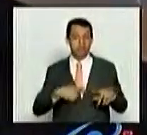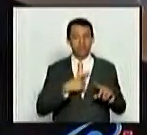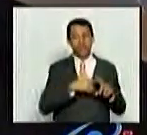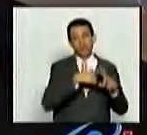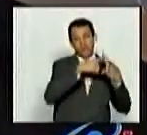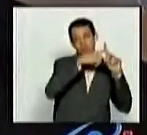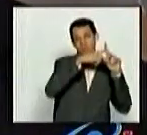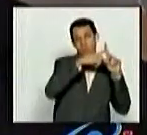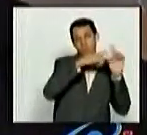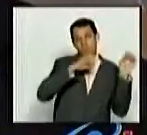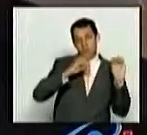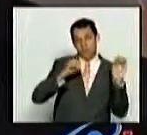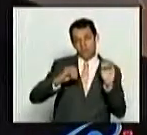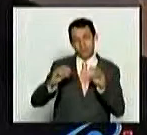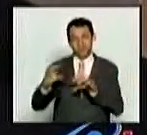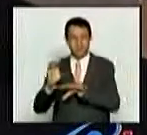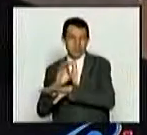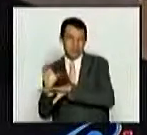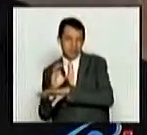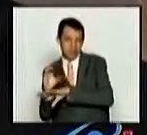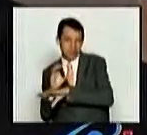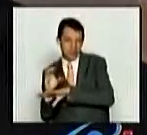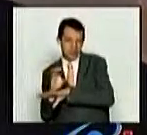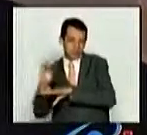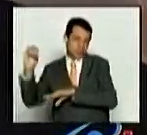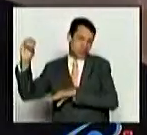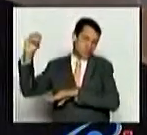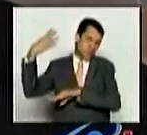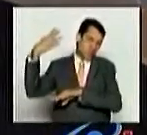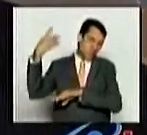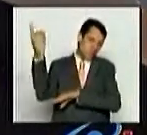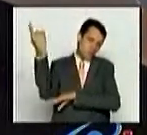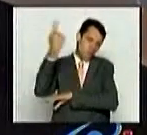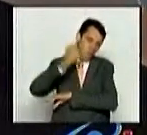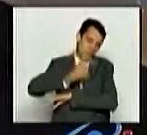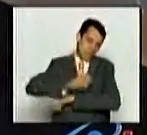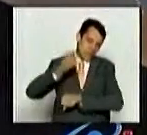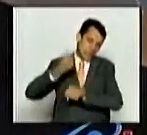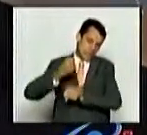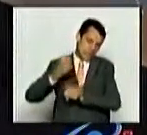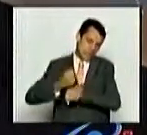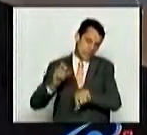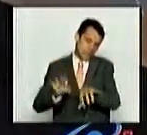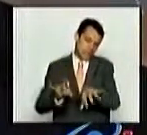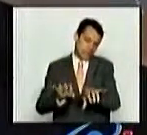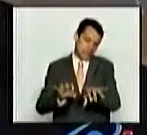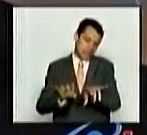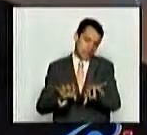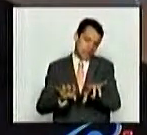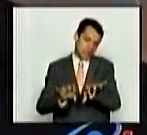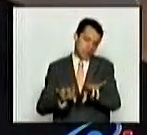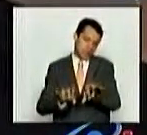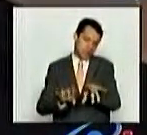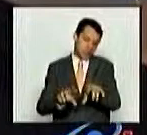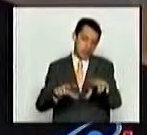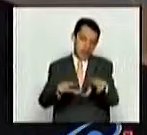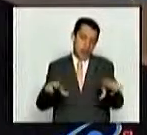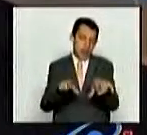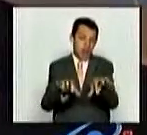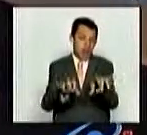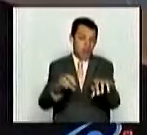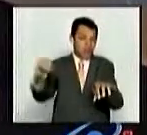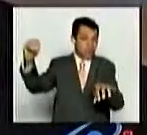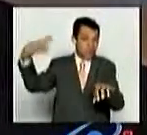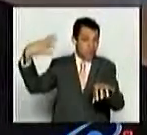cuando estoy expuesto a un computador todo el día, a una lámpara fluorescente, en sus sitios de trabajo, a todos estos campos electromagnéticos, que fue lo